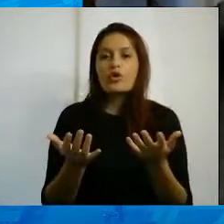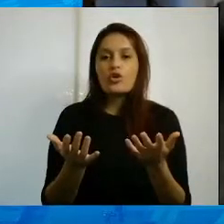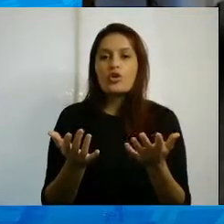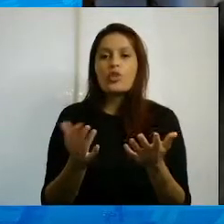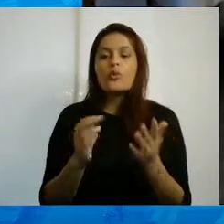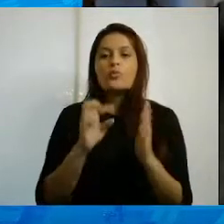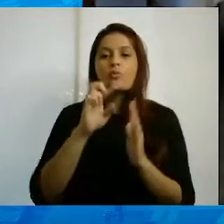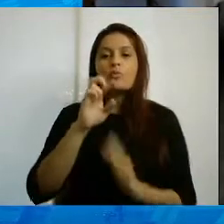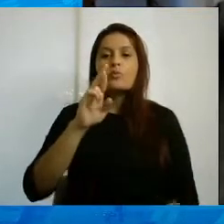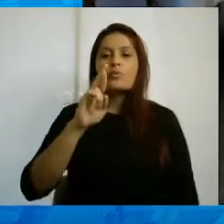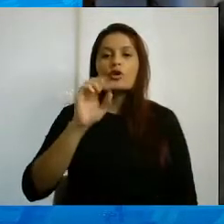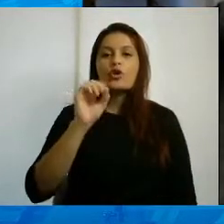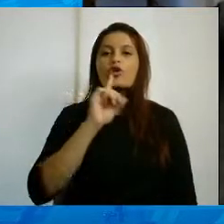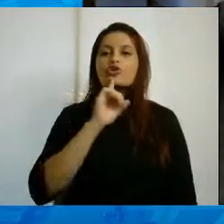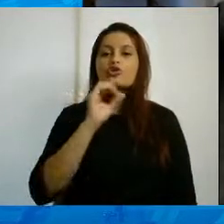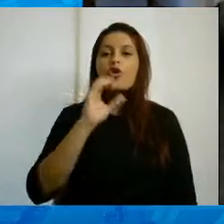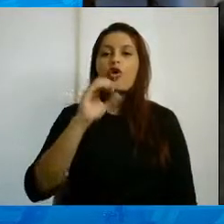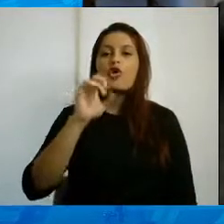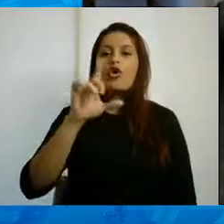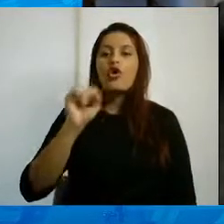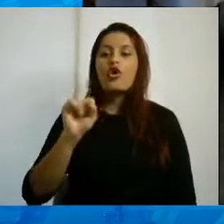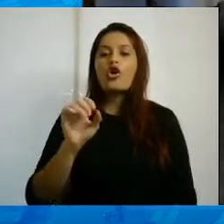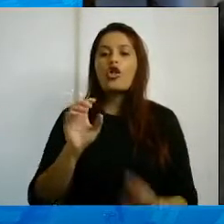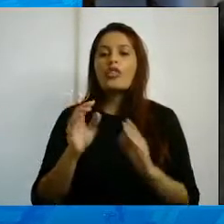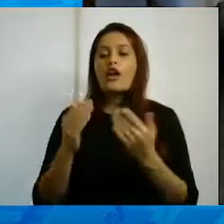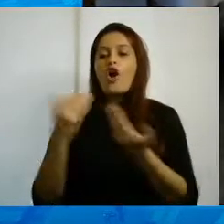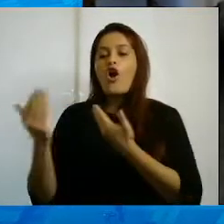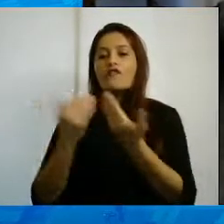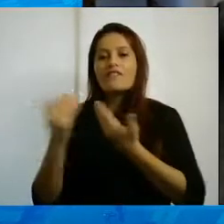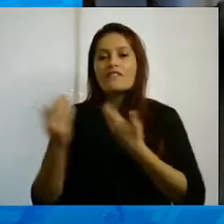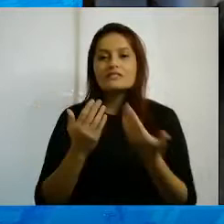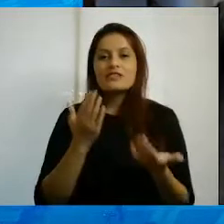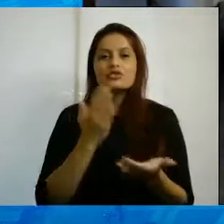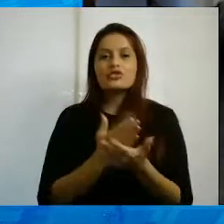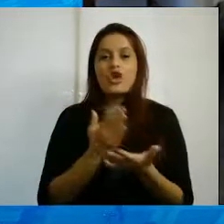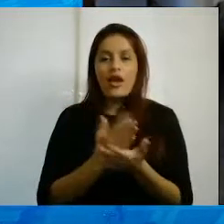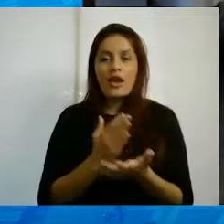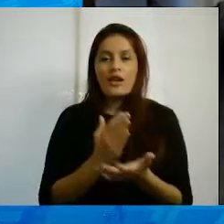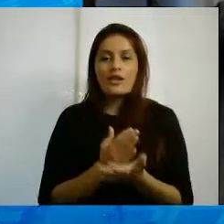los protocolos de convivencia escolar y poder actualizarlo